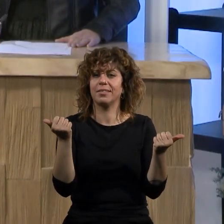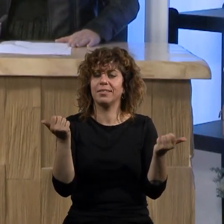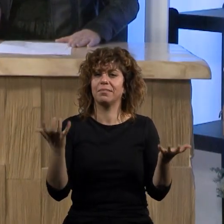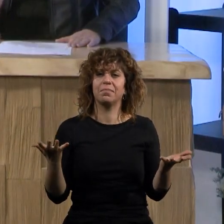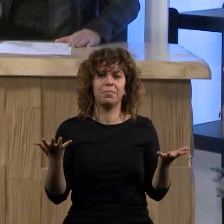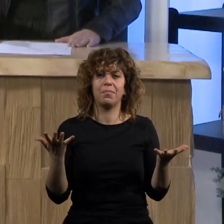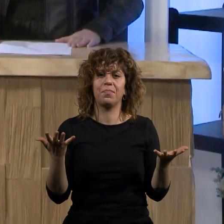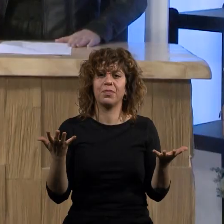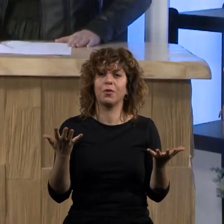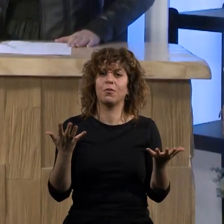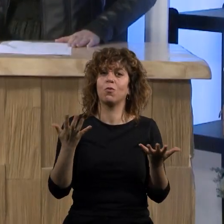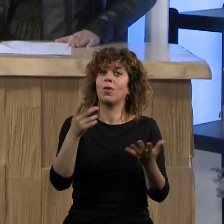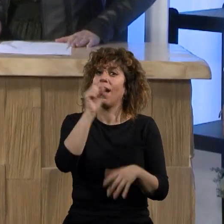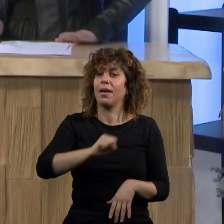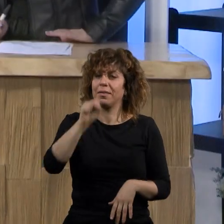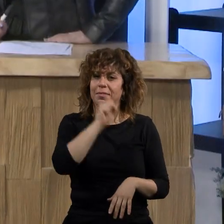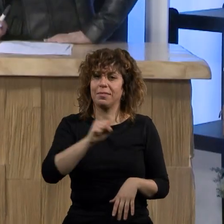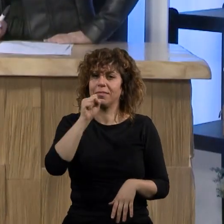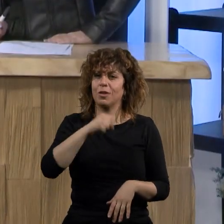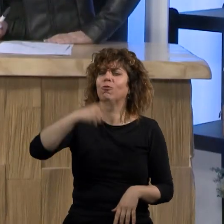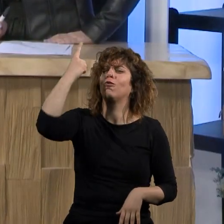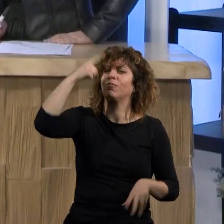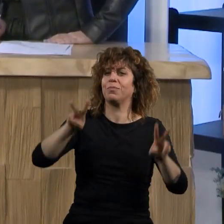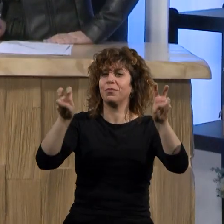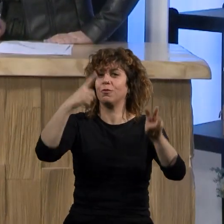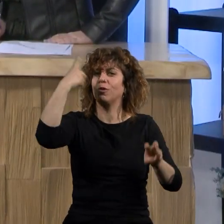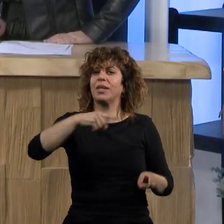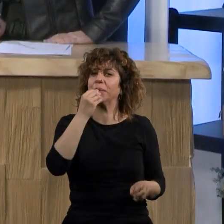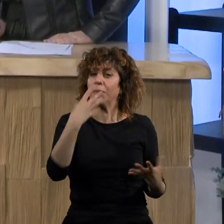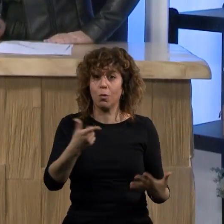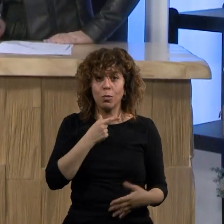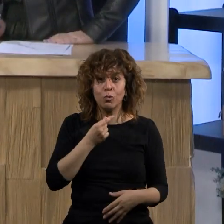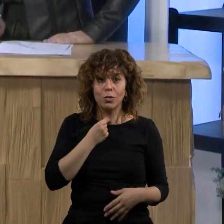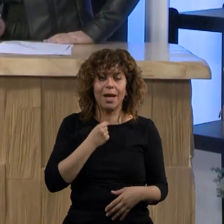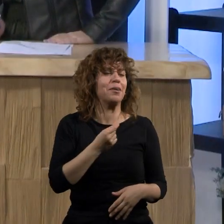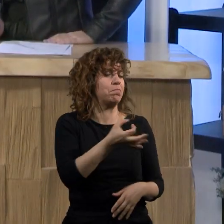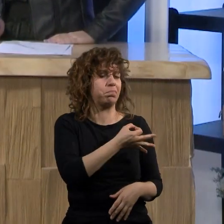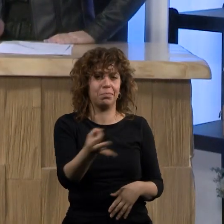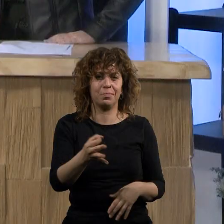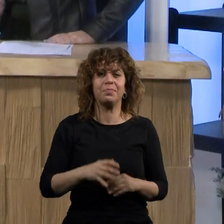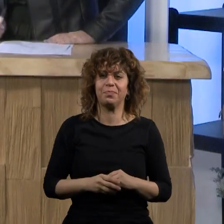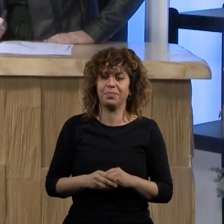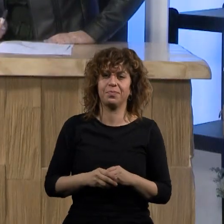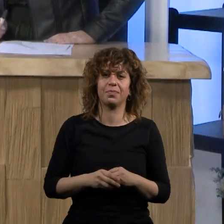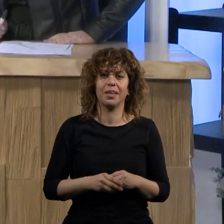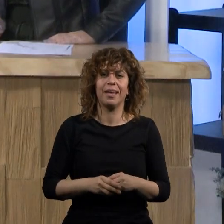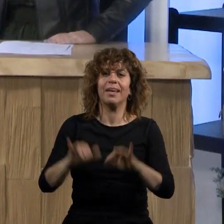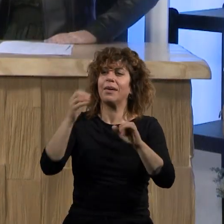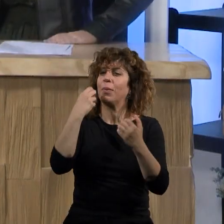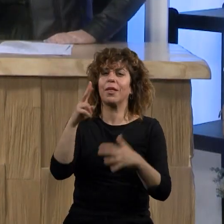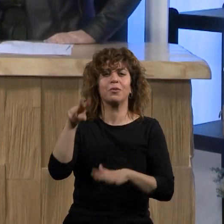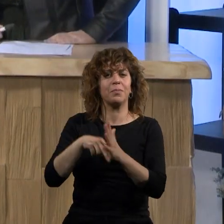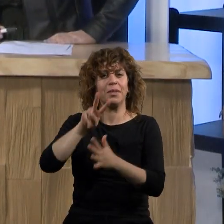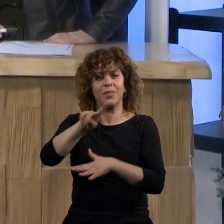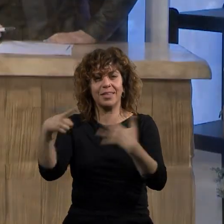vosotros con un tema que es Lo sabes bien. ¿Qué tal? ¿Os gusta? Perfecto. Perfecto. Bueno, pues que Pa'lante. vaya muy bien este 2026